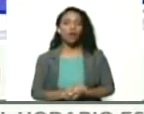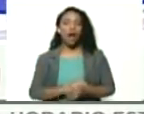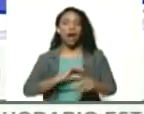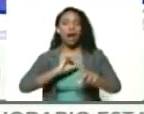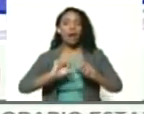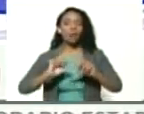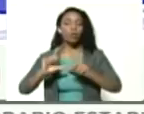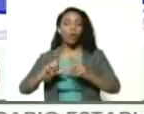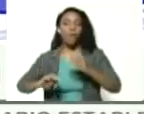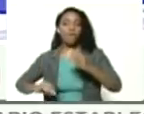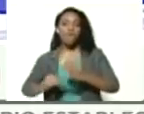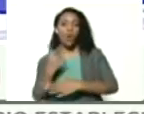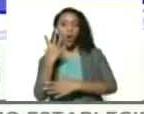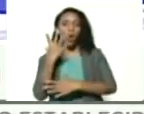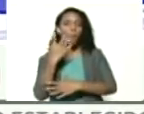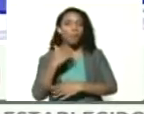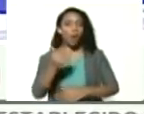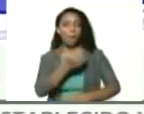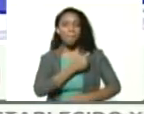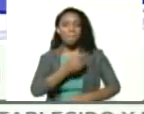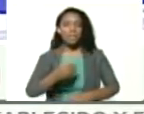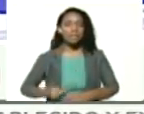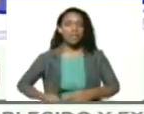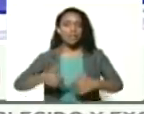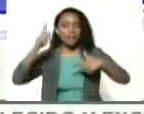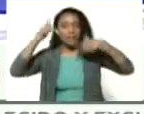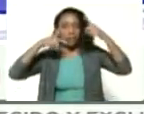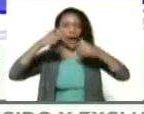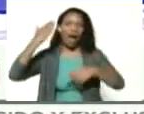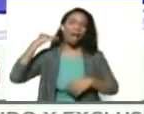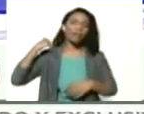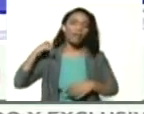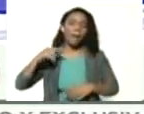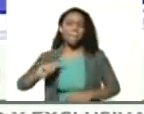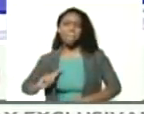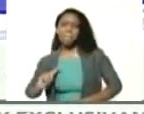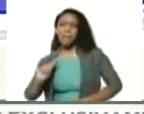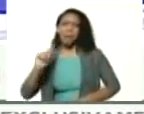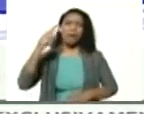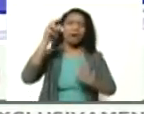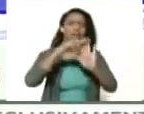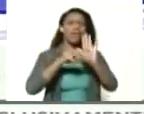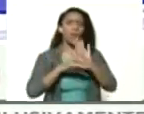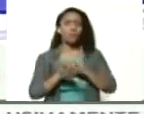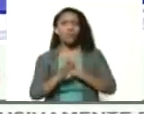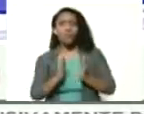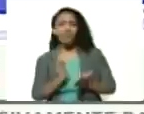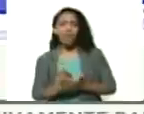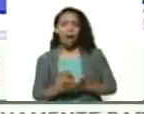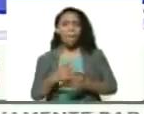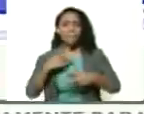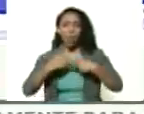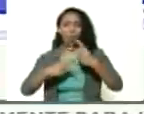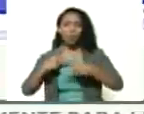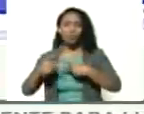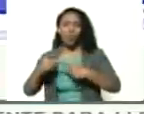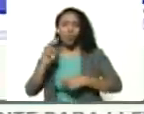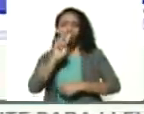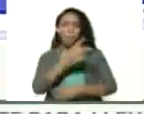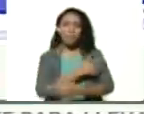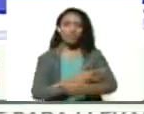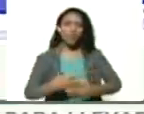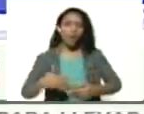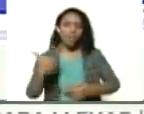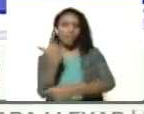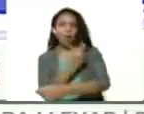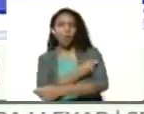laboratorios fundados por el comandante Hugo Chávez, de primer nivel del mundo, producir 2 millones de